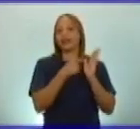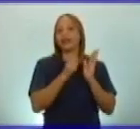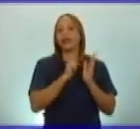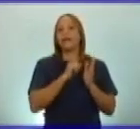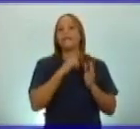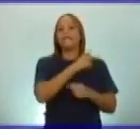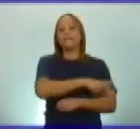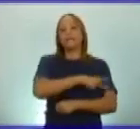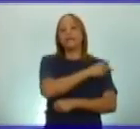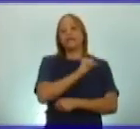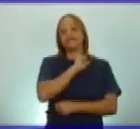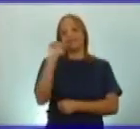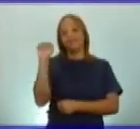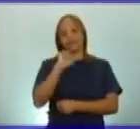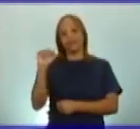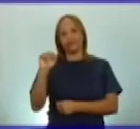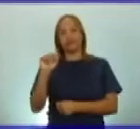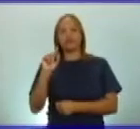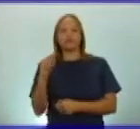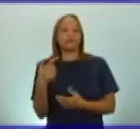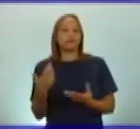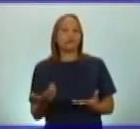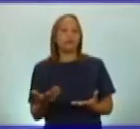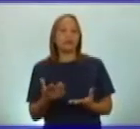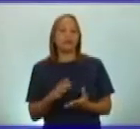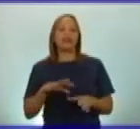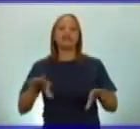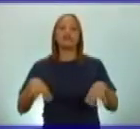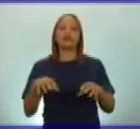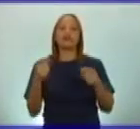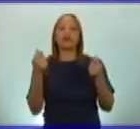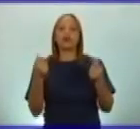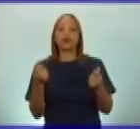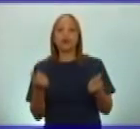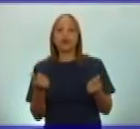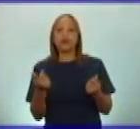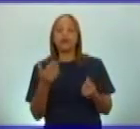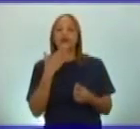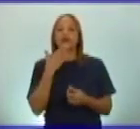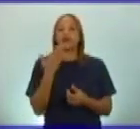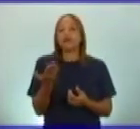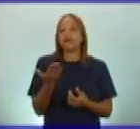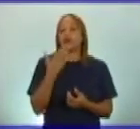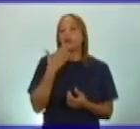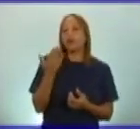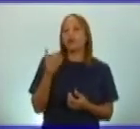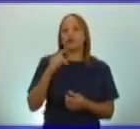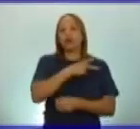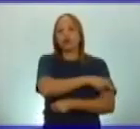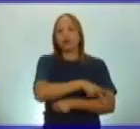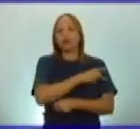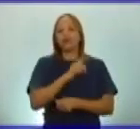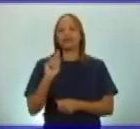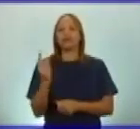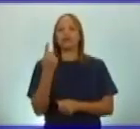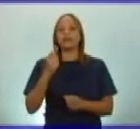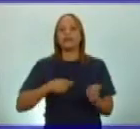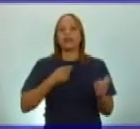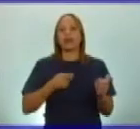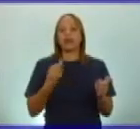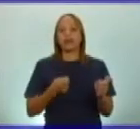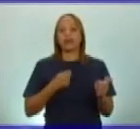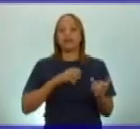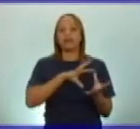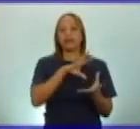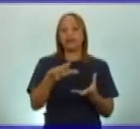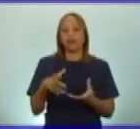el libro de texto están claros en qué sentido, en la situación económica, qué beneficio trajo para esos países la Primera Guerra Mundial. El inciso B es